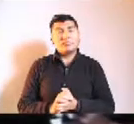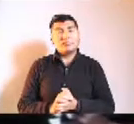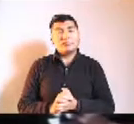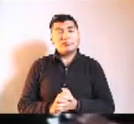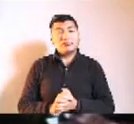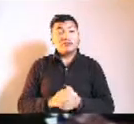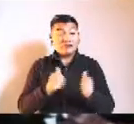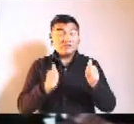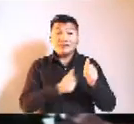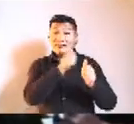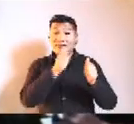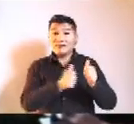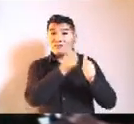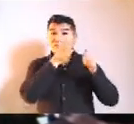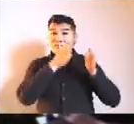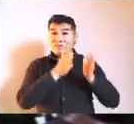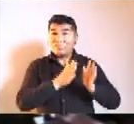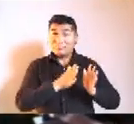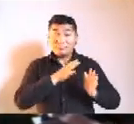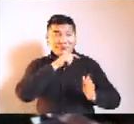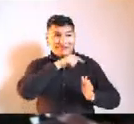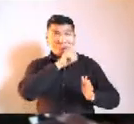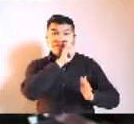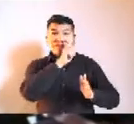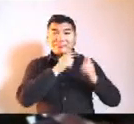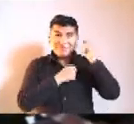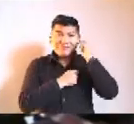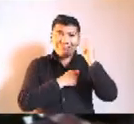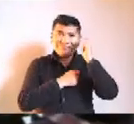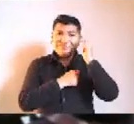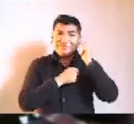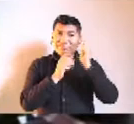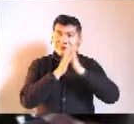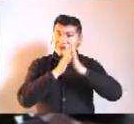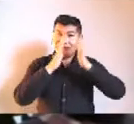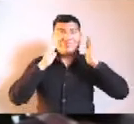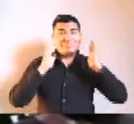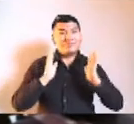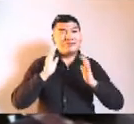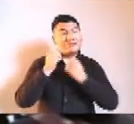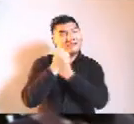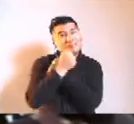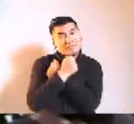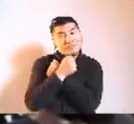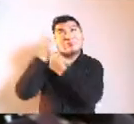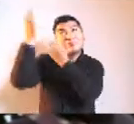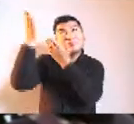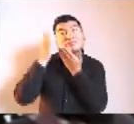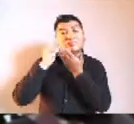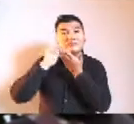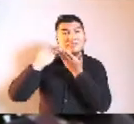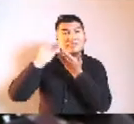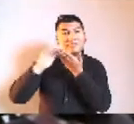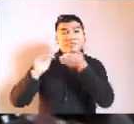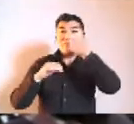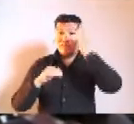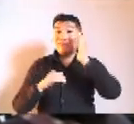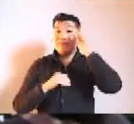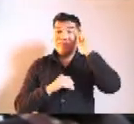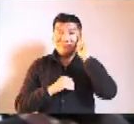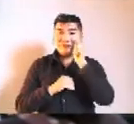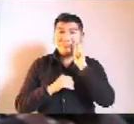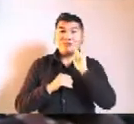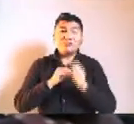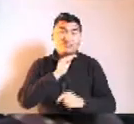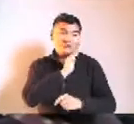El apóstol es un testigo excepcional del amor misericordioso de Dios.